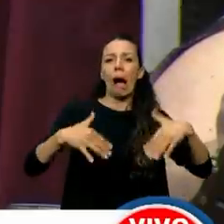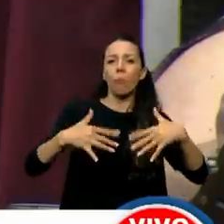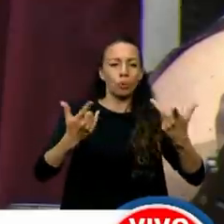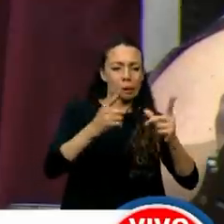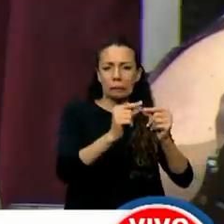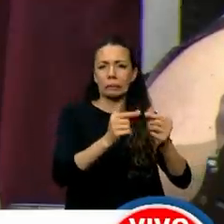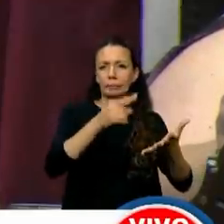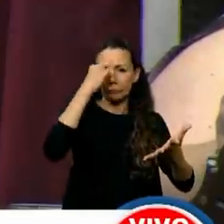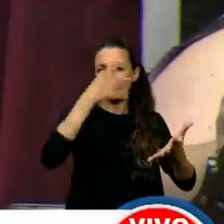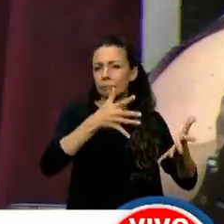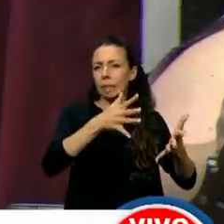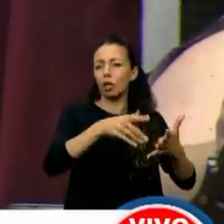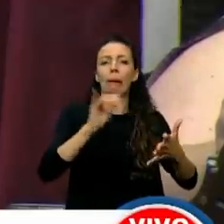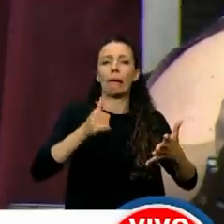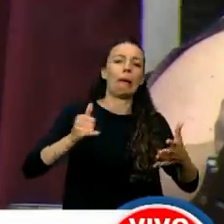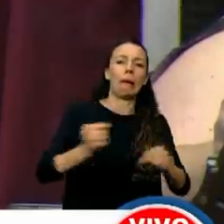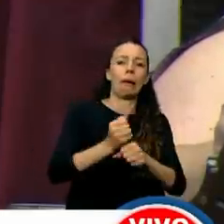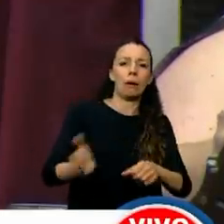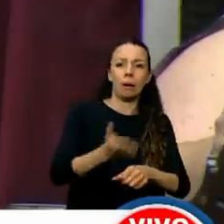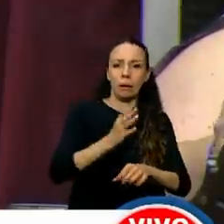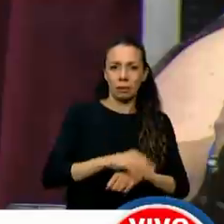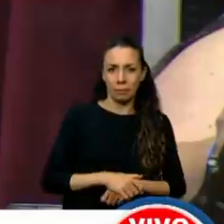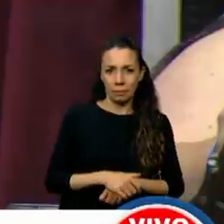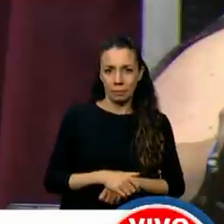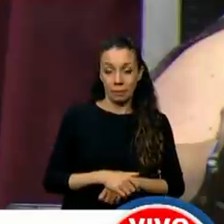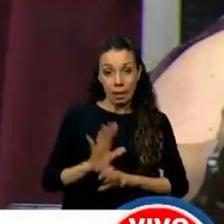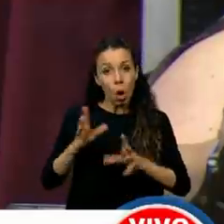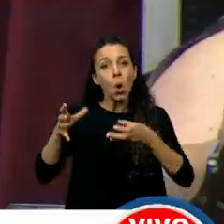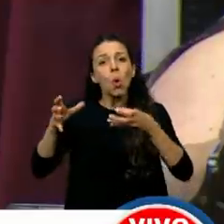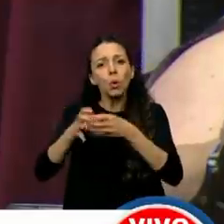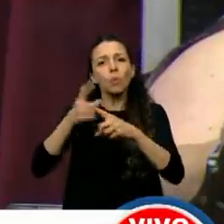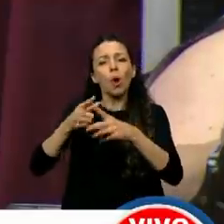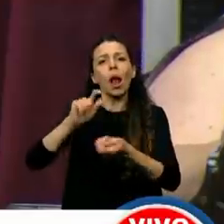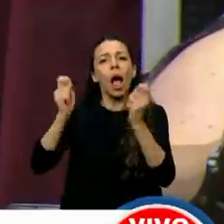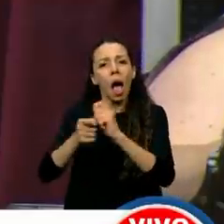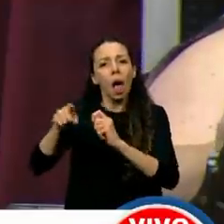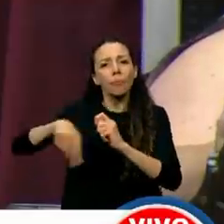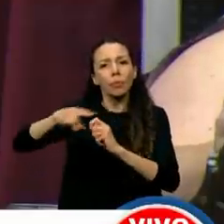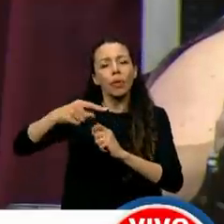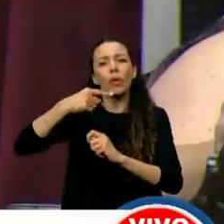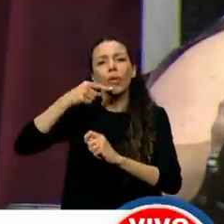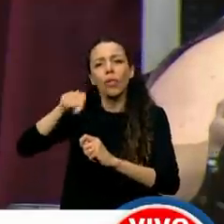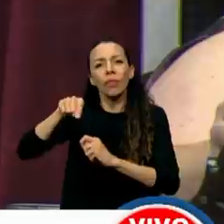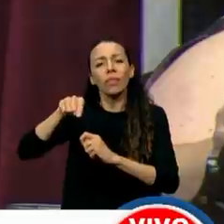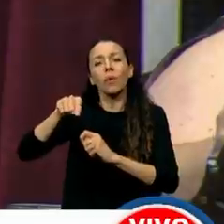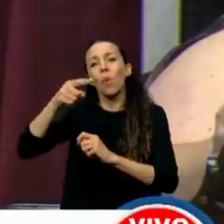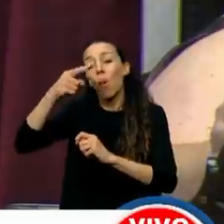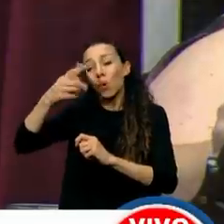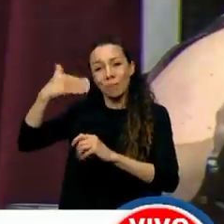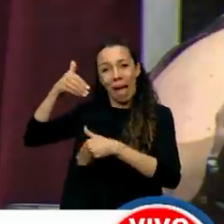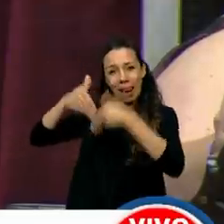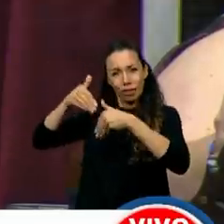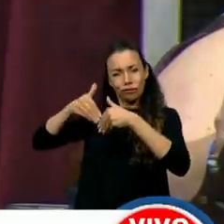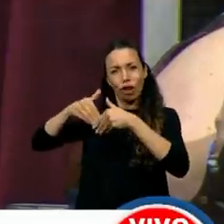dibujados juntos por el cambio cumple el mandato que el 42 por ciento del electorado nos delegó la última lección